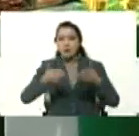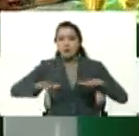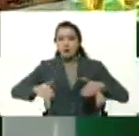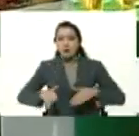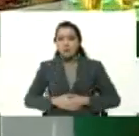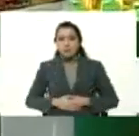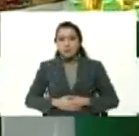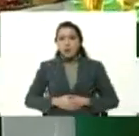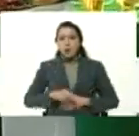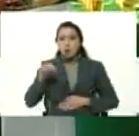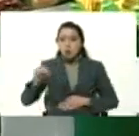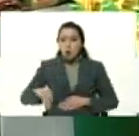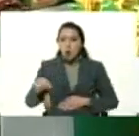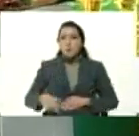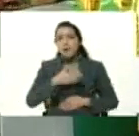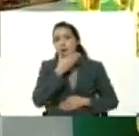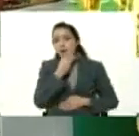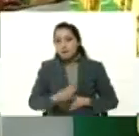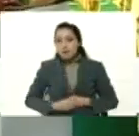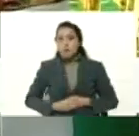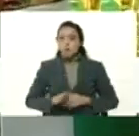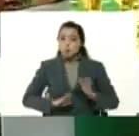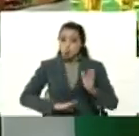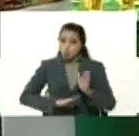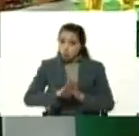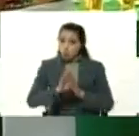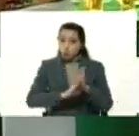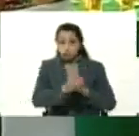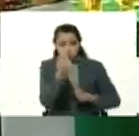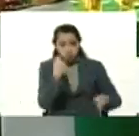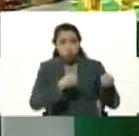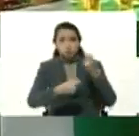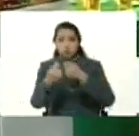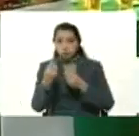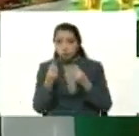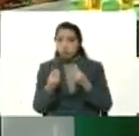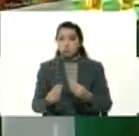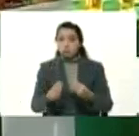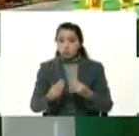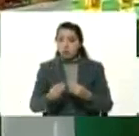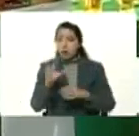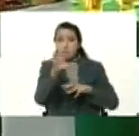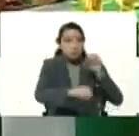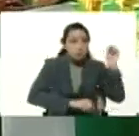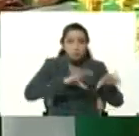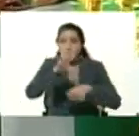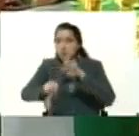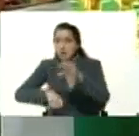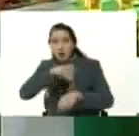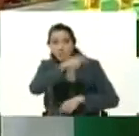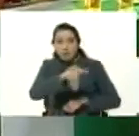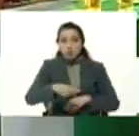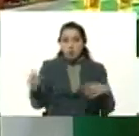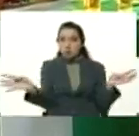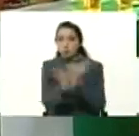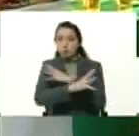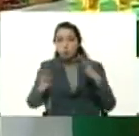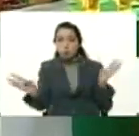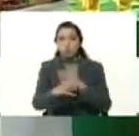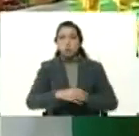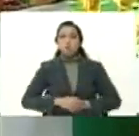Noviembre y diciembre va a ser meses de gran crecimiento comercial, de compras públicas, de compras de la gente. Sí,